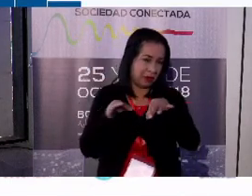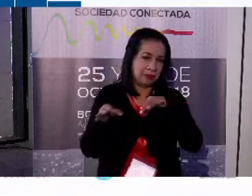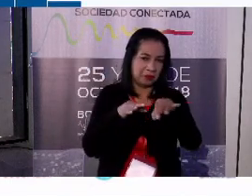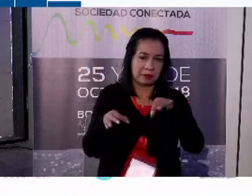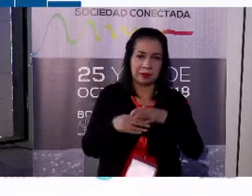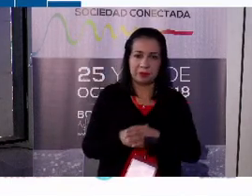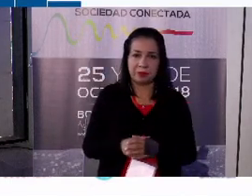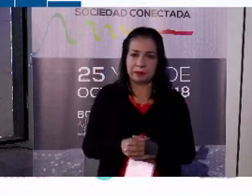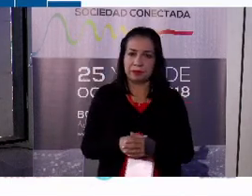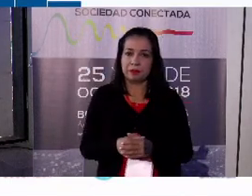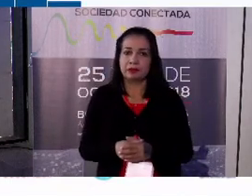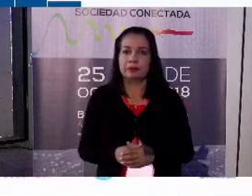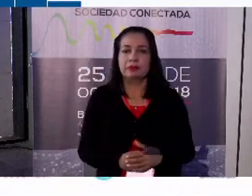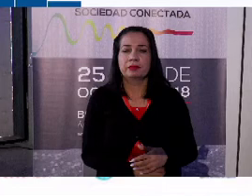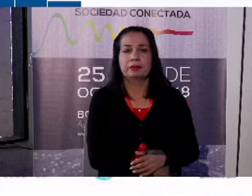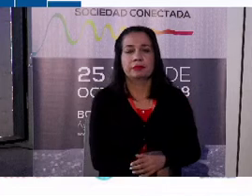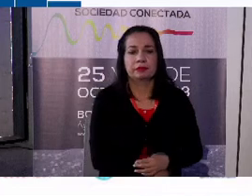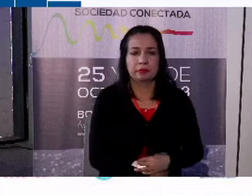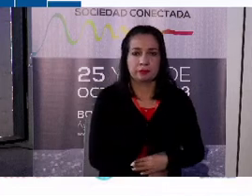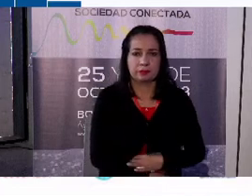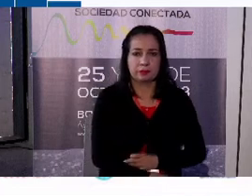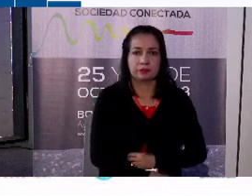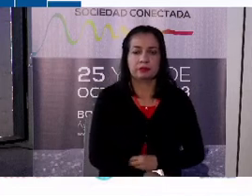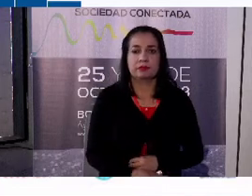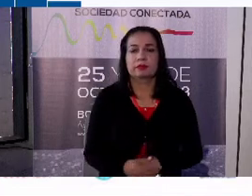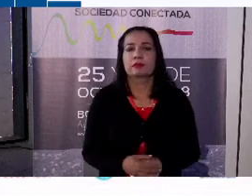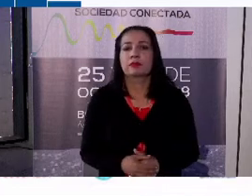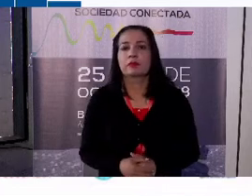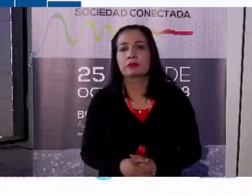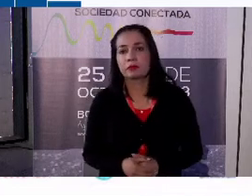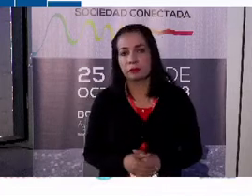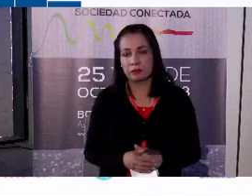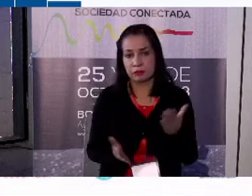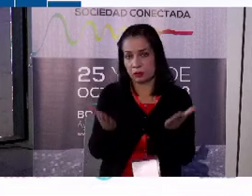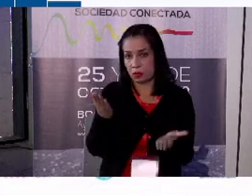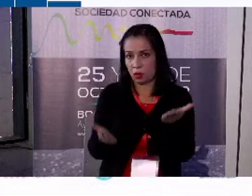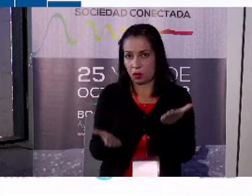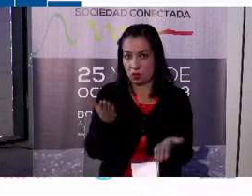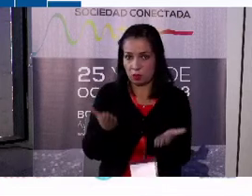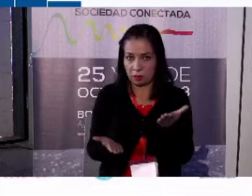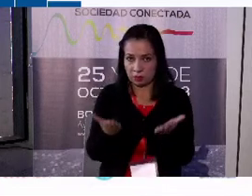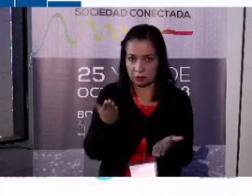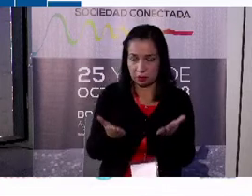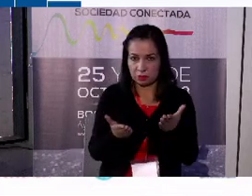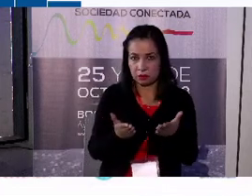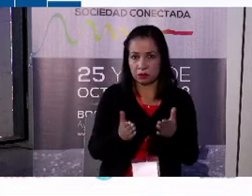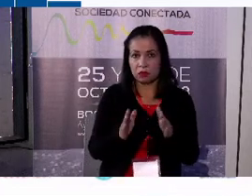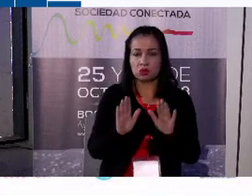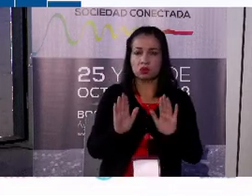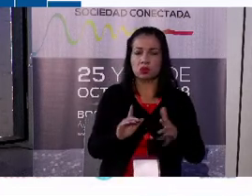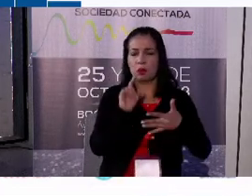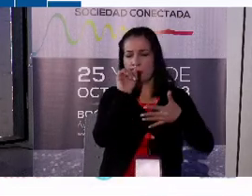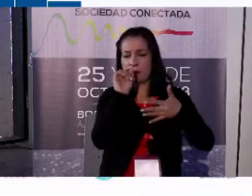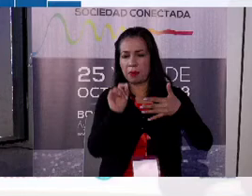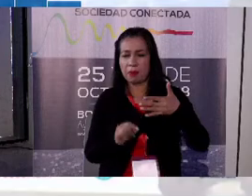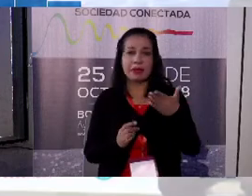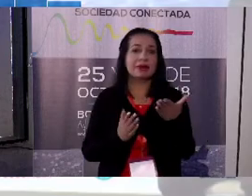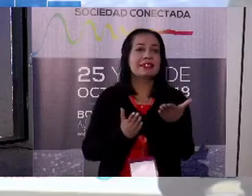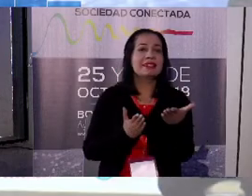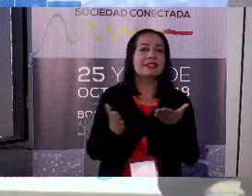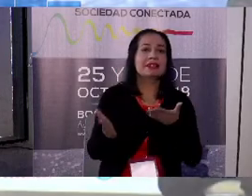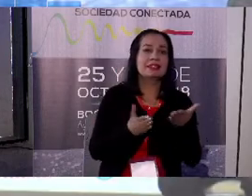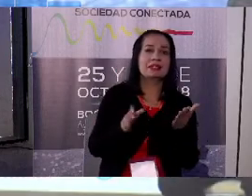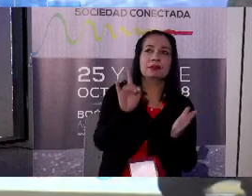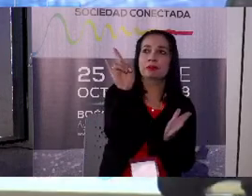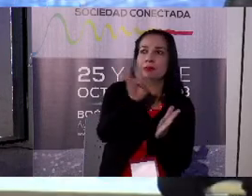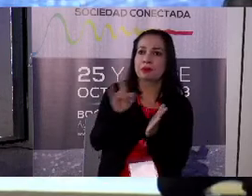Esta es la la entonces comparando esto con la puntuación de servicios inalámbricos por país que es